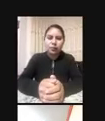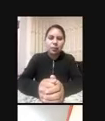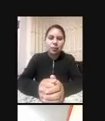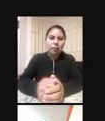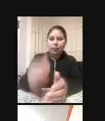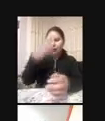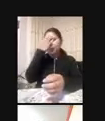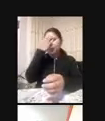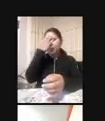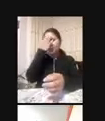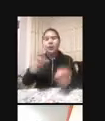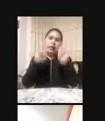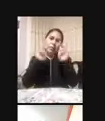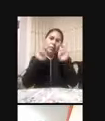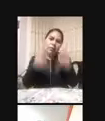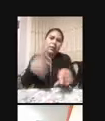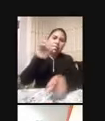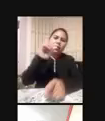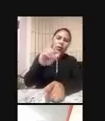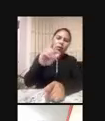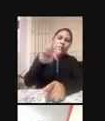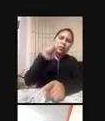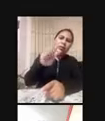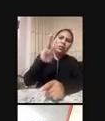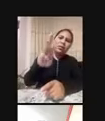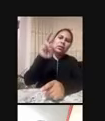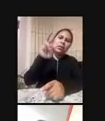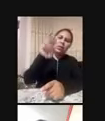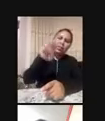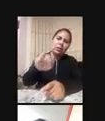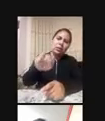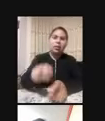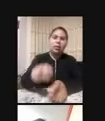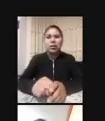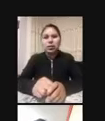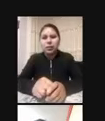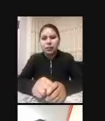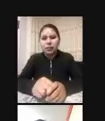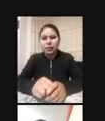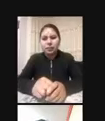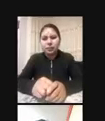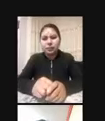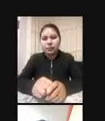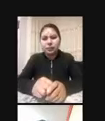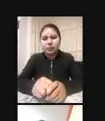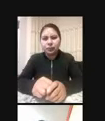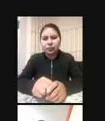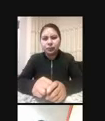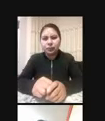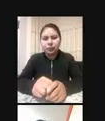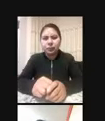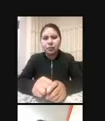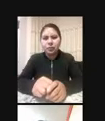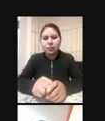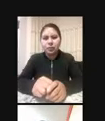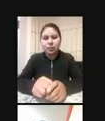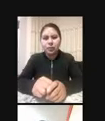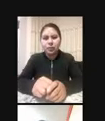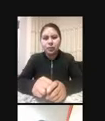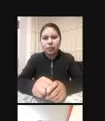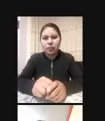ahí tenemos un artículo, el del 2016, Wilber Jiménez encontró, ¿no?, que muy aparte